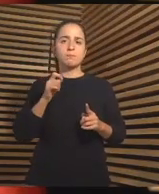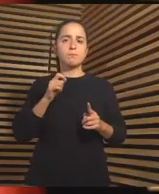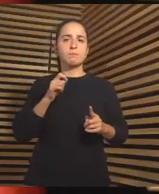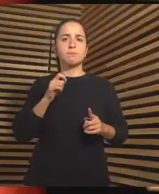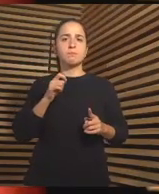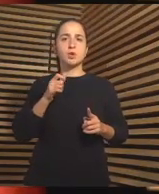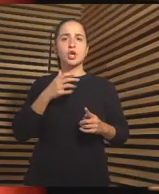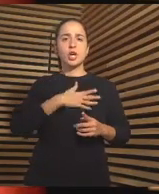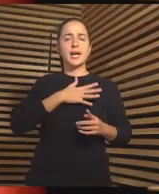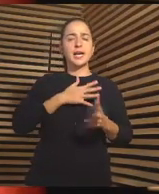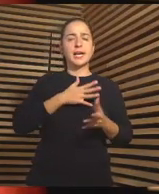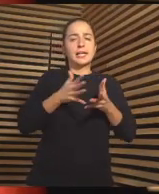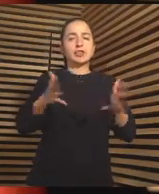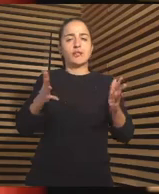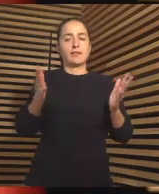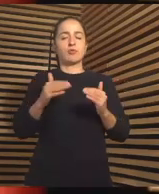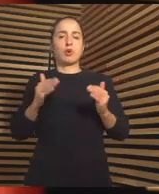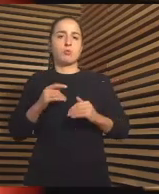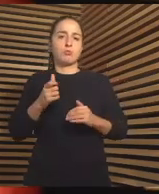Entonces,